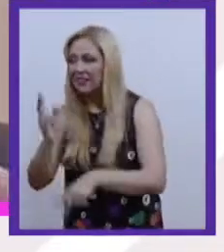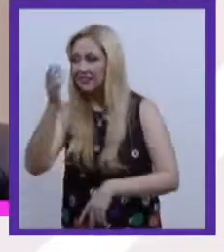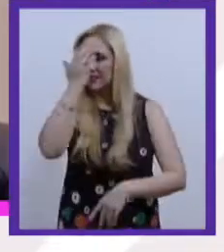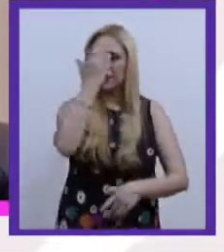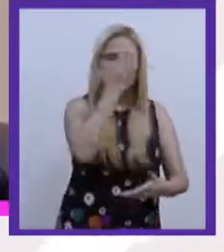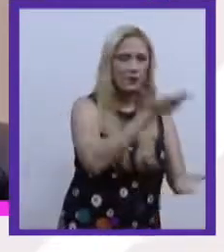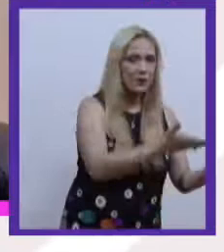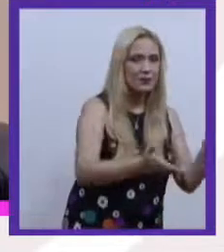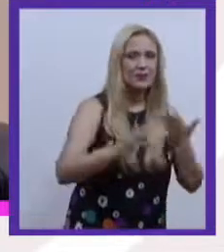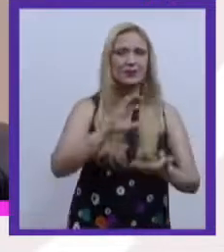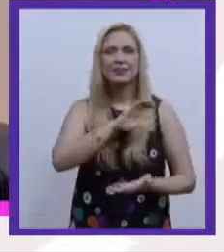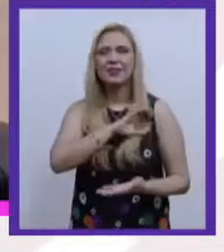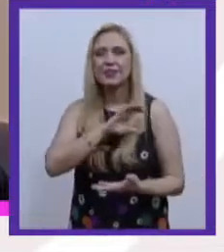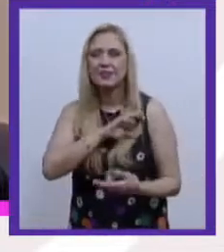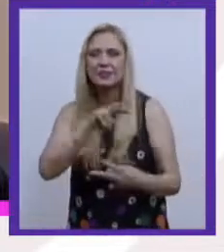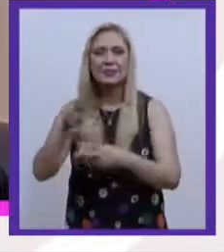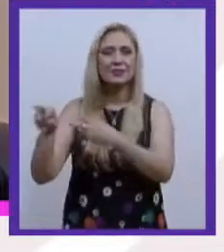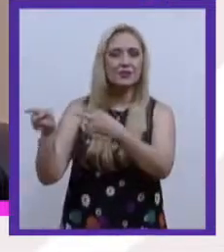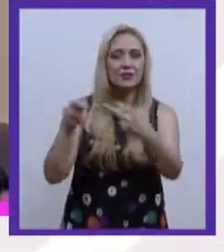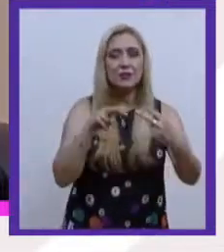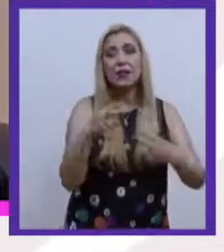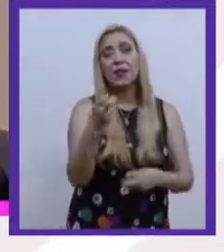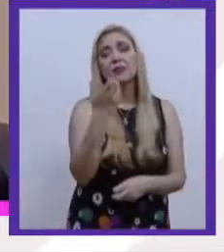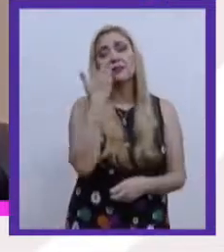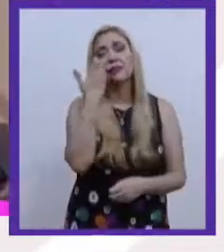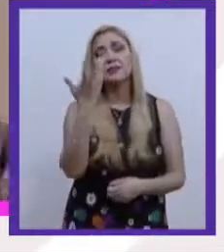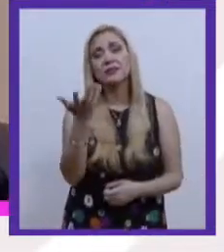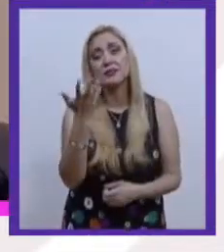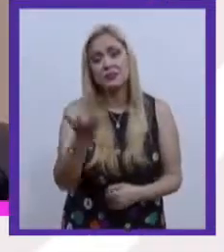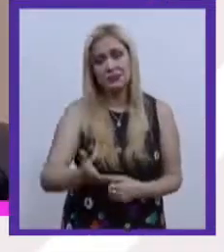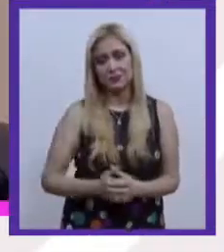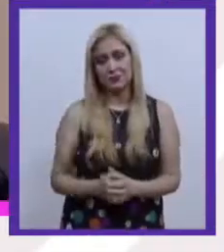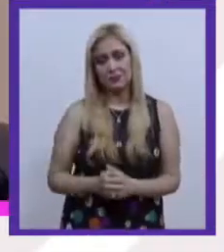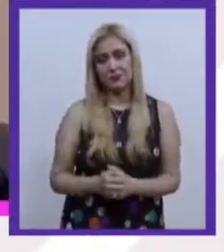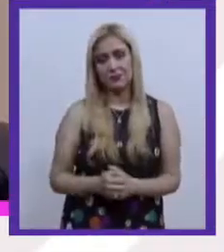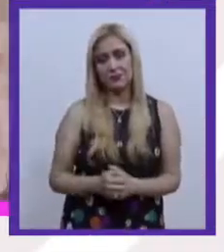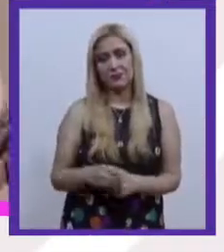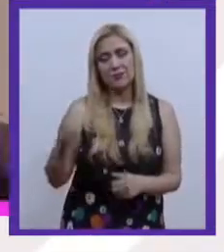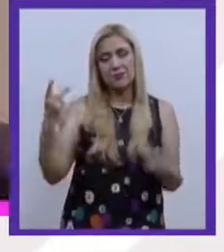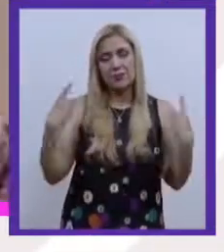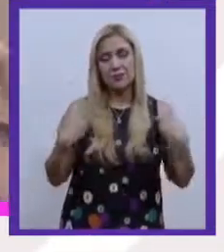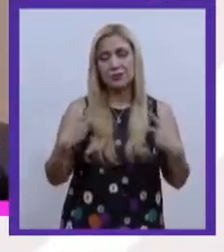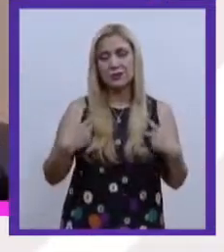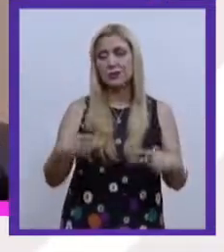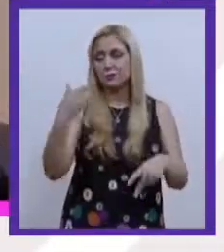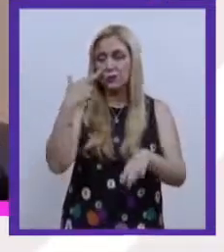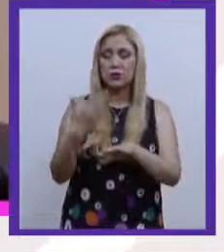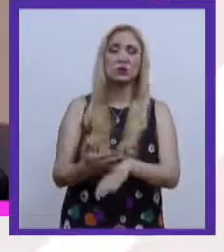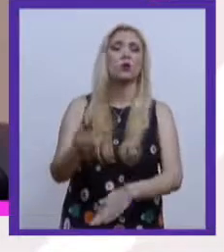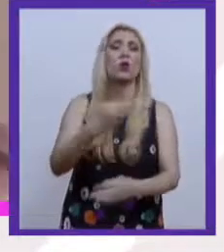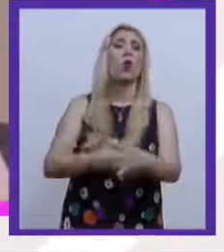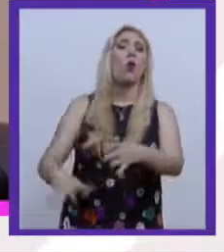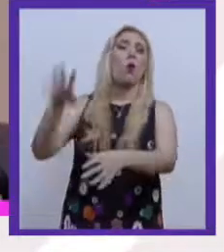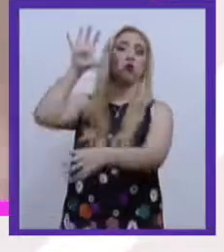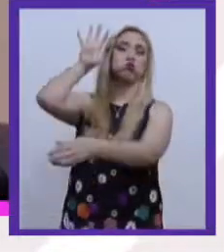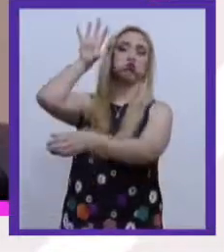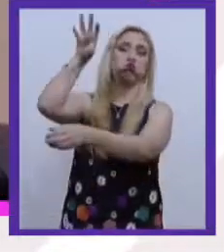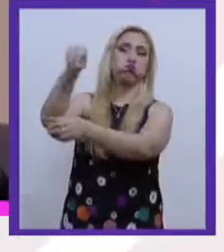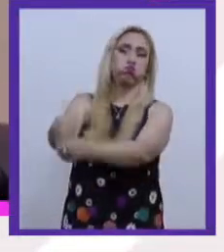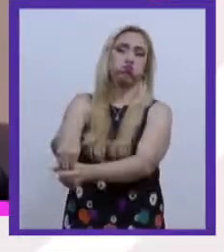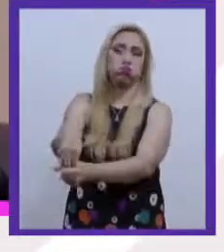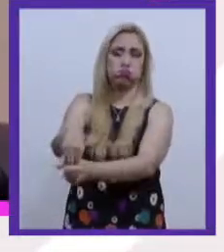conocen, que conviven. Eso es lo que estamos buscando, descargar a las personas de estas tareas de cuidados con